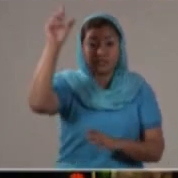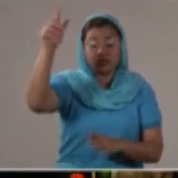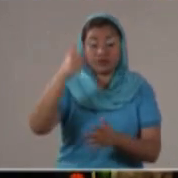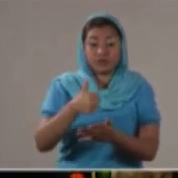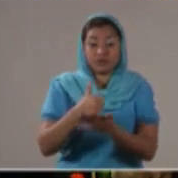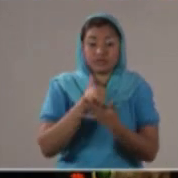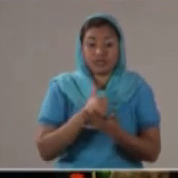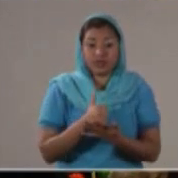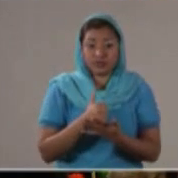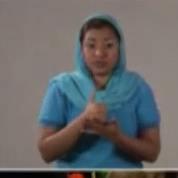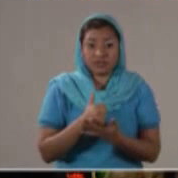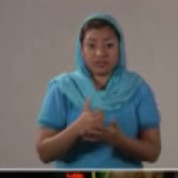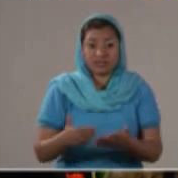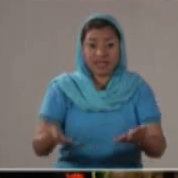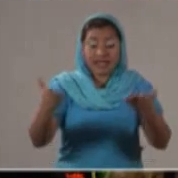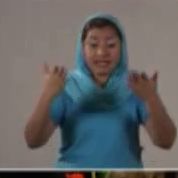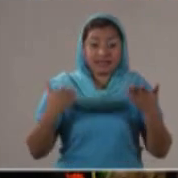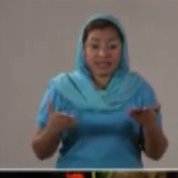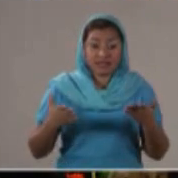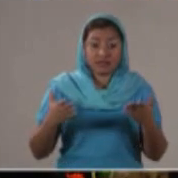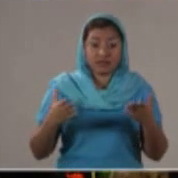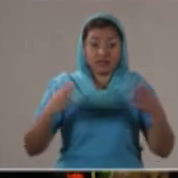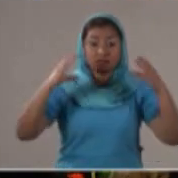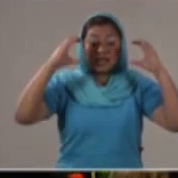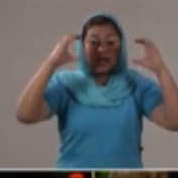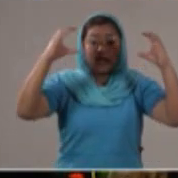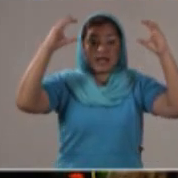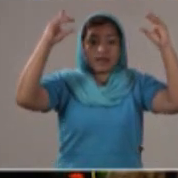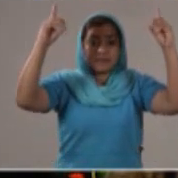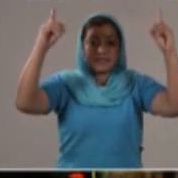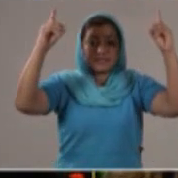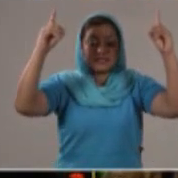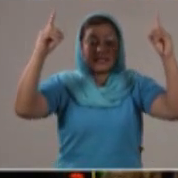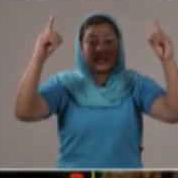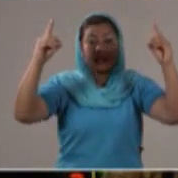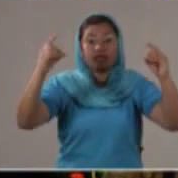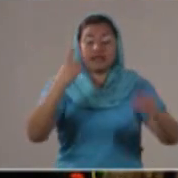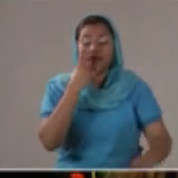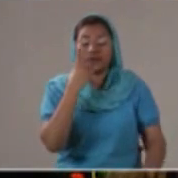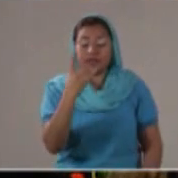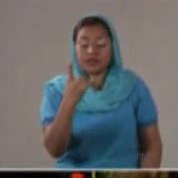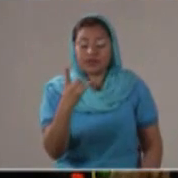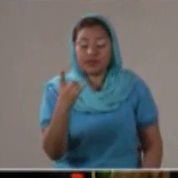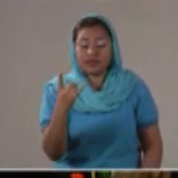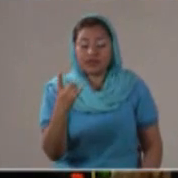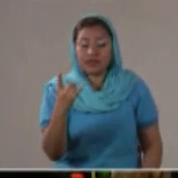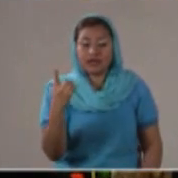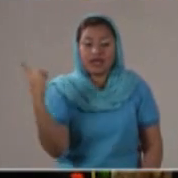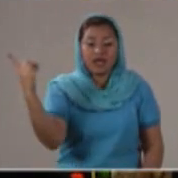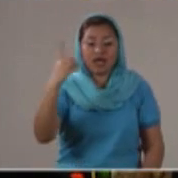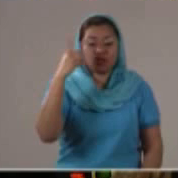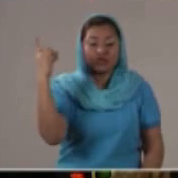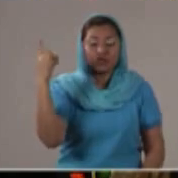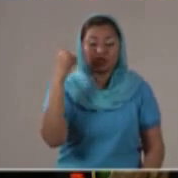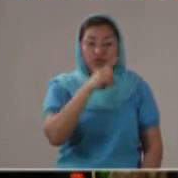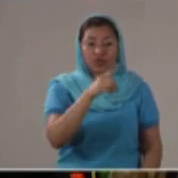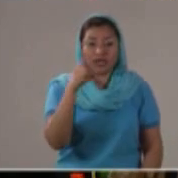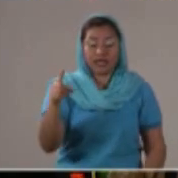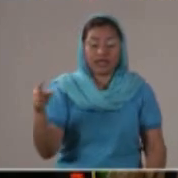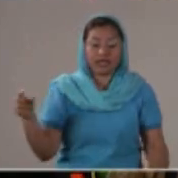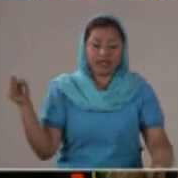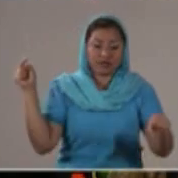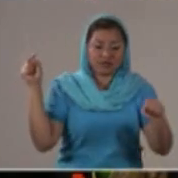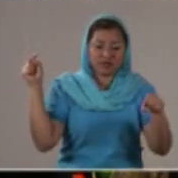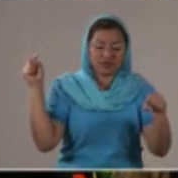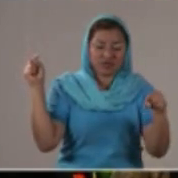auxilies dándonos la capacidad de perdonar a cualquiera que nos haya ofendido. Señor, ten